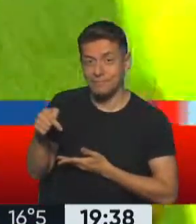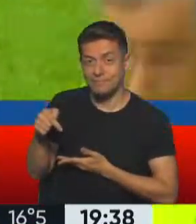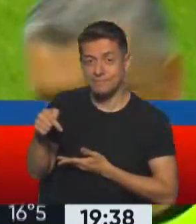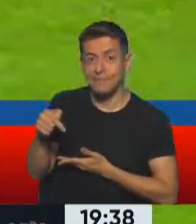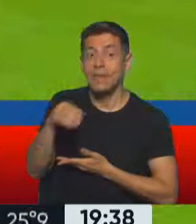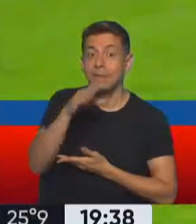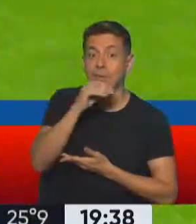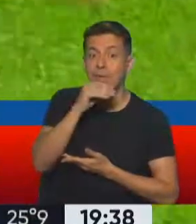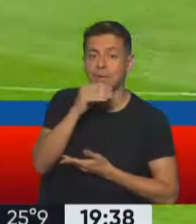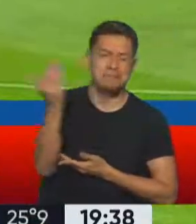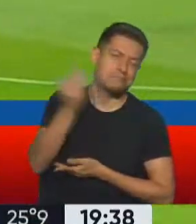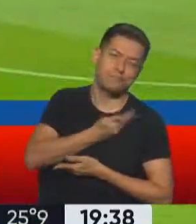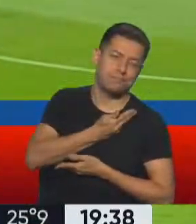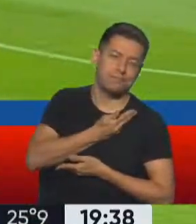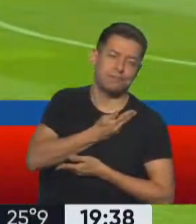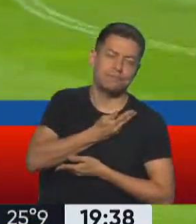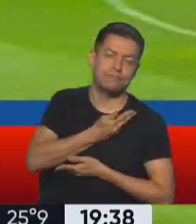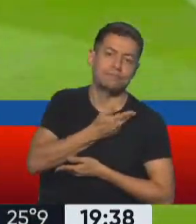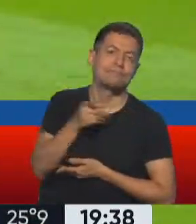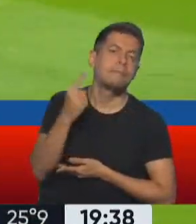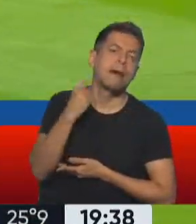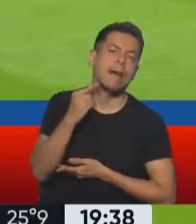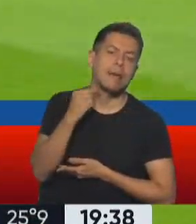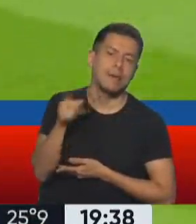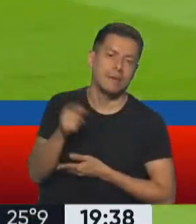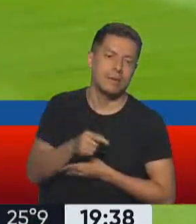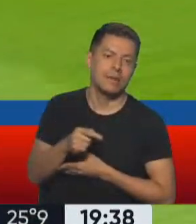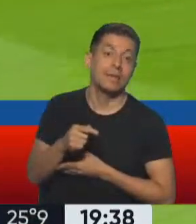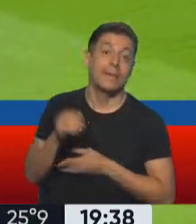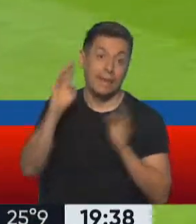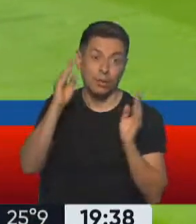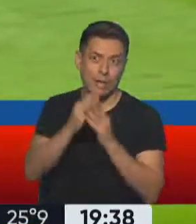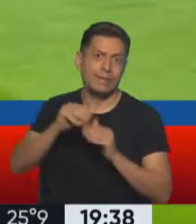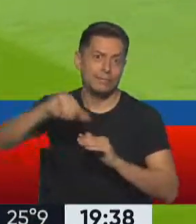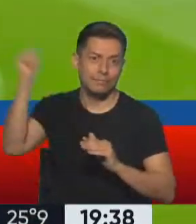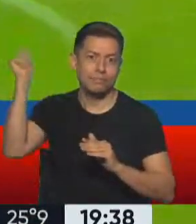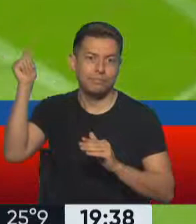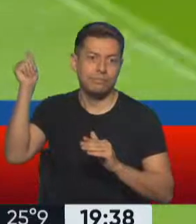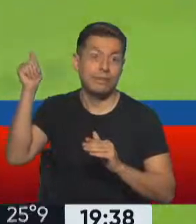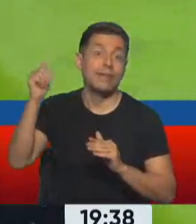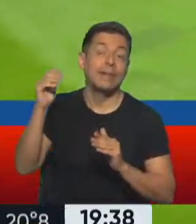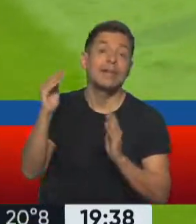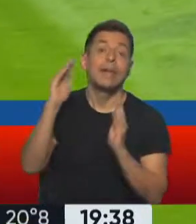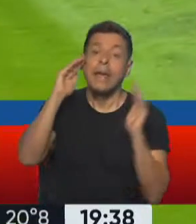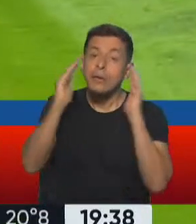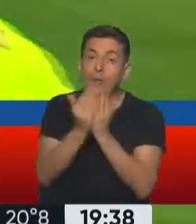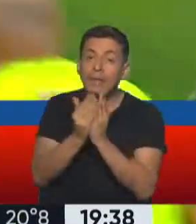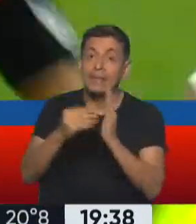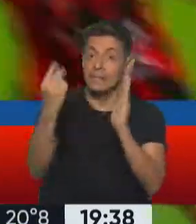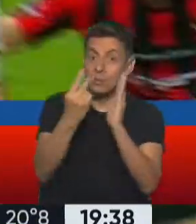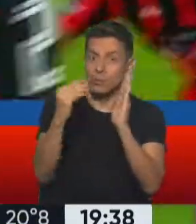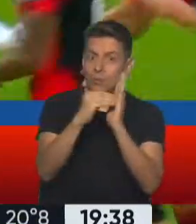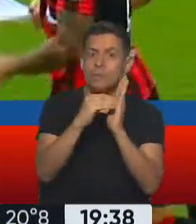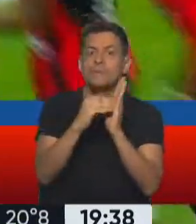Patronato cayó en Paraná frente a Estudiantes, que está segundo en las posiciones. El golazo de